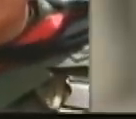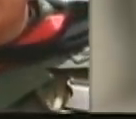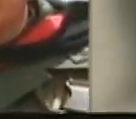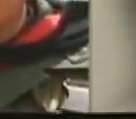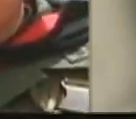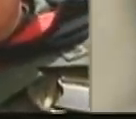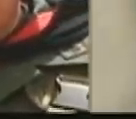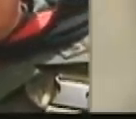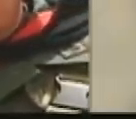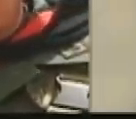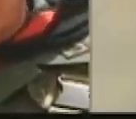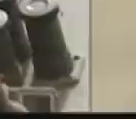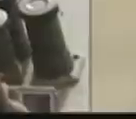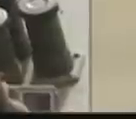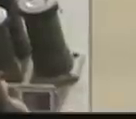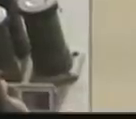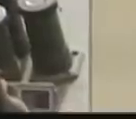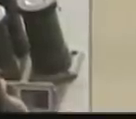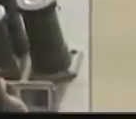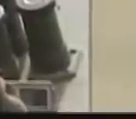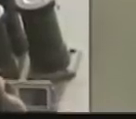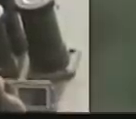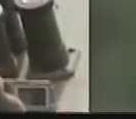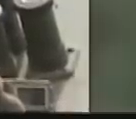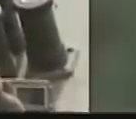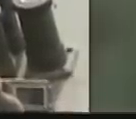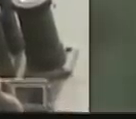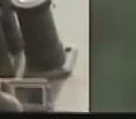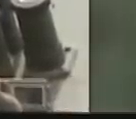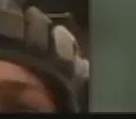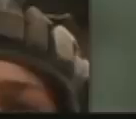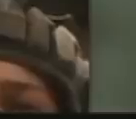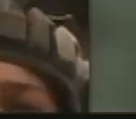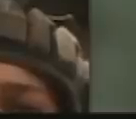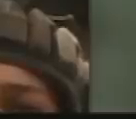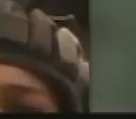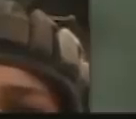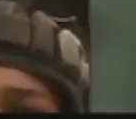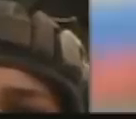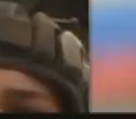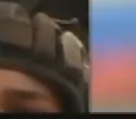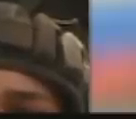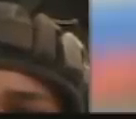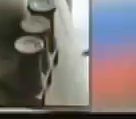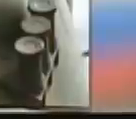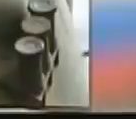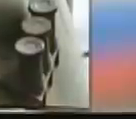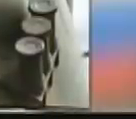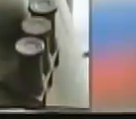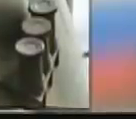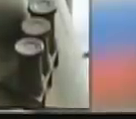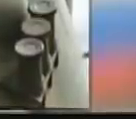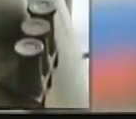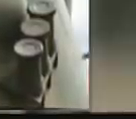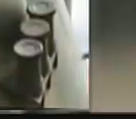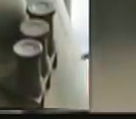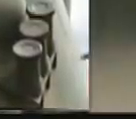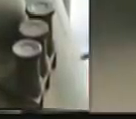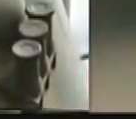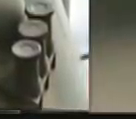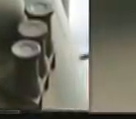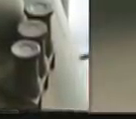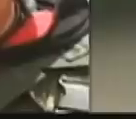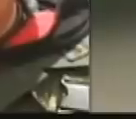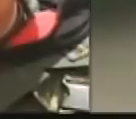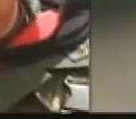de integralidad a través del sistema defensivo territorial. Nosotros nos preparamos para la paz siempre. Nuestra